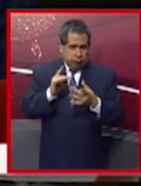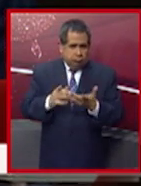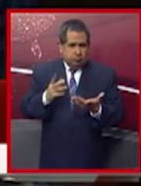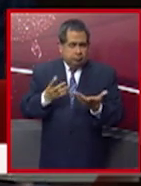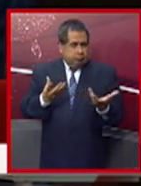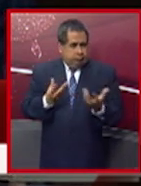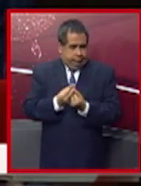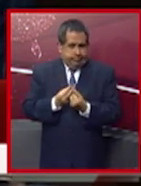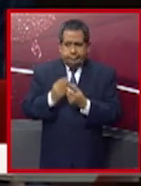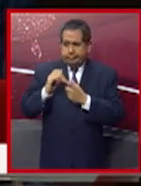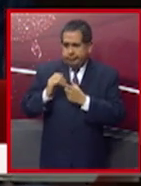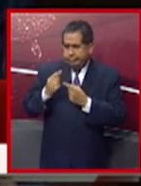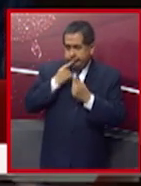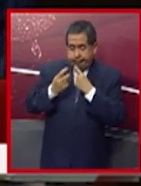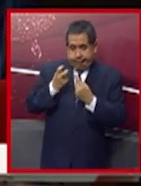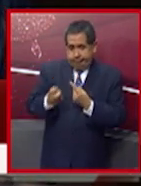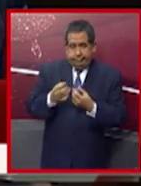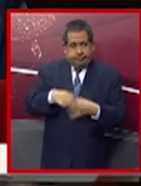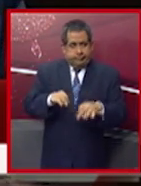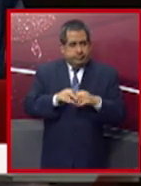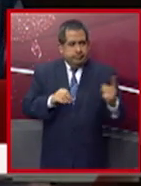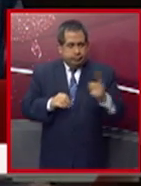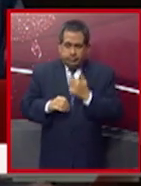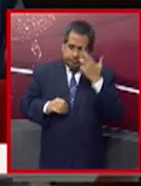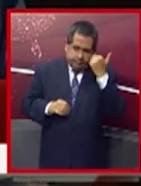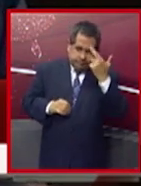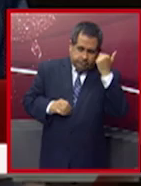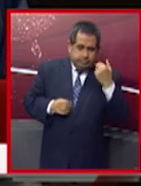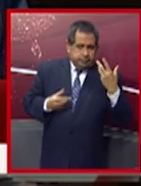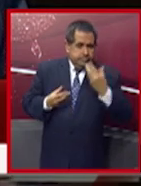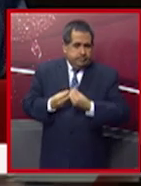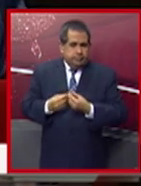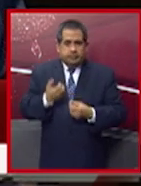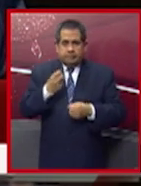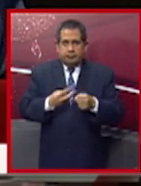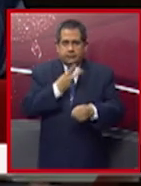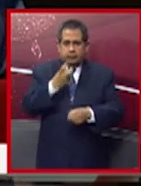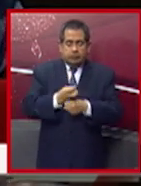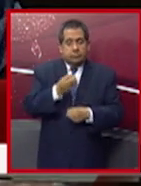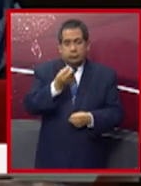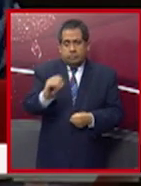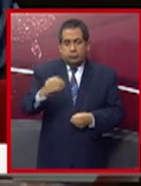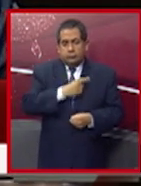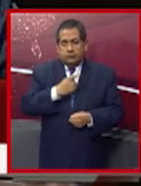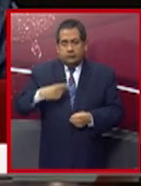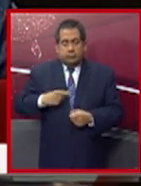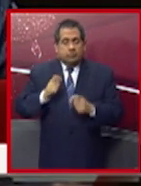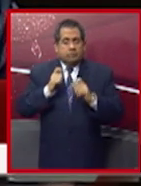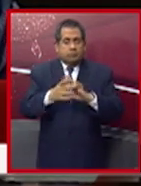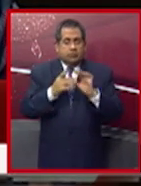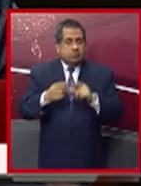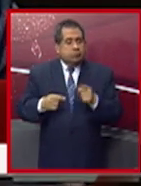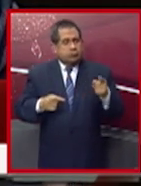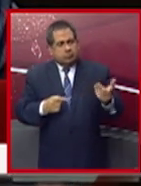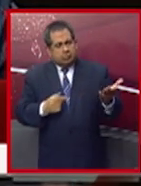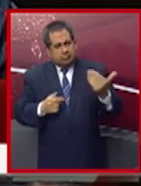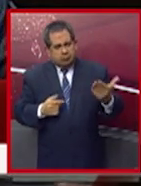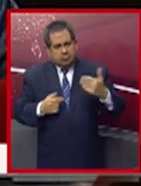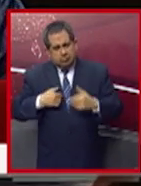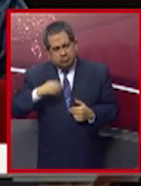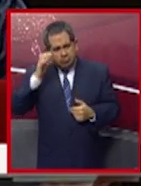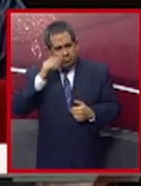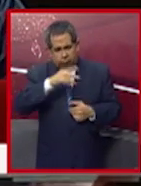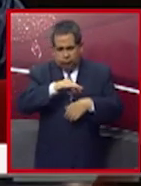la sesión donde se discutirá el dictamen, y en segundo lugar, a estar obligados a darle el uso de la voz para que de